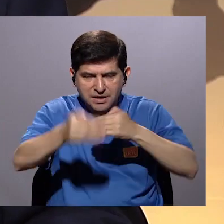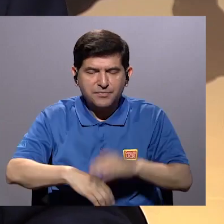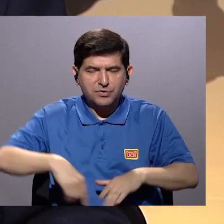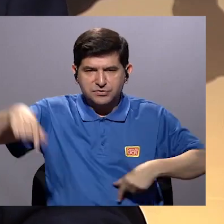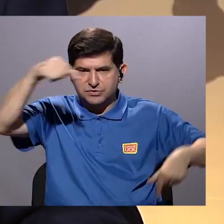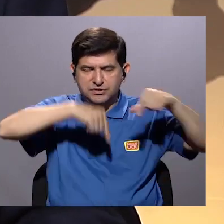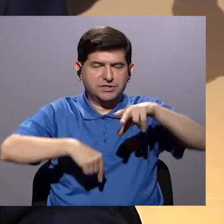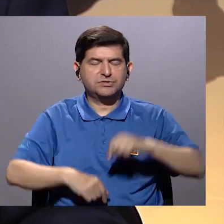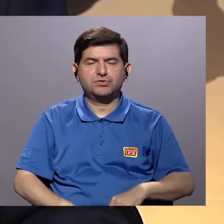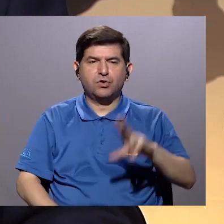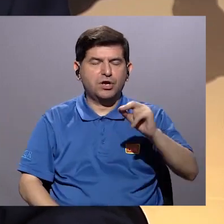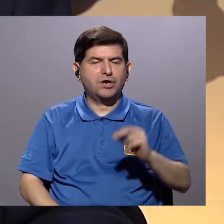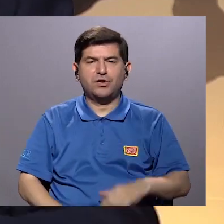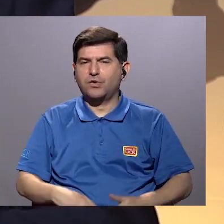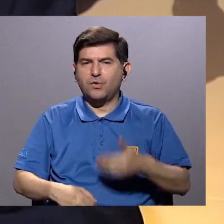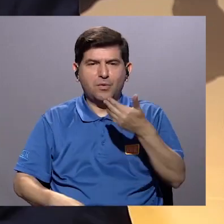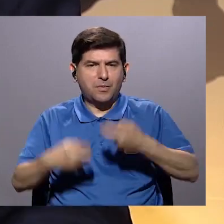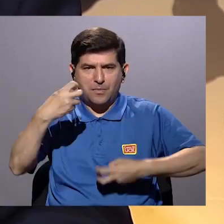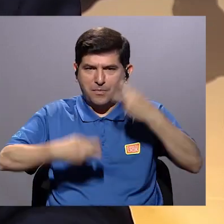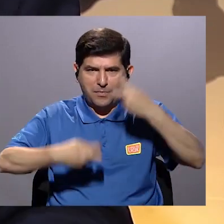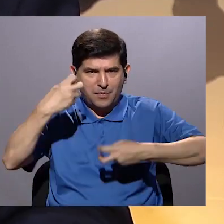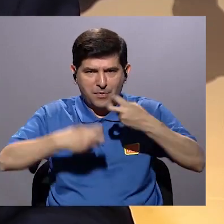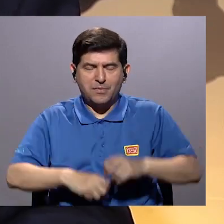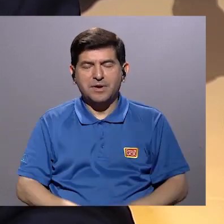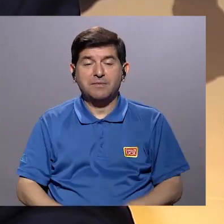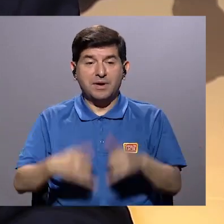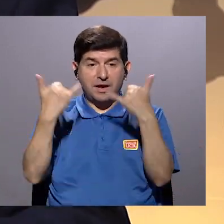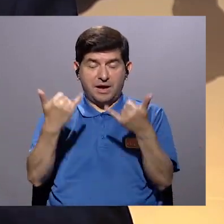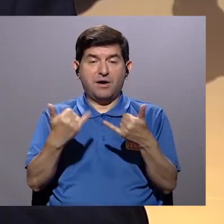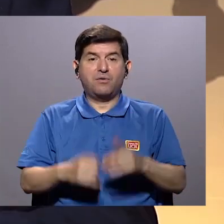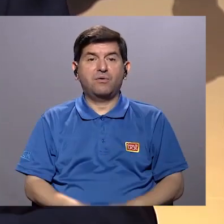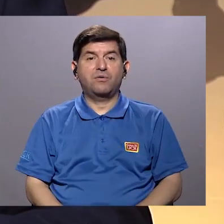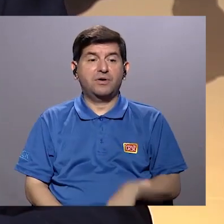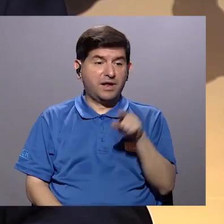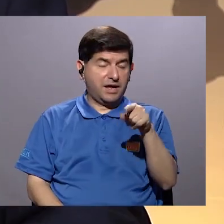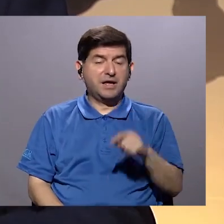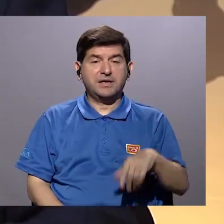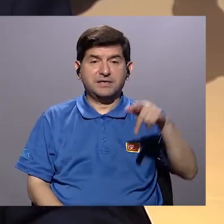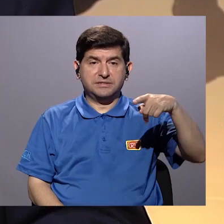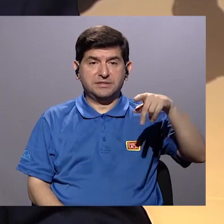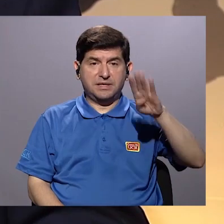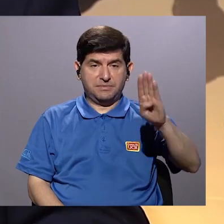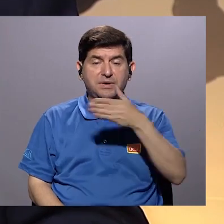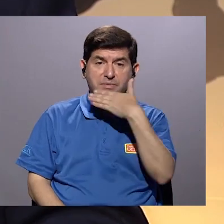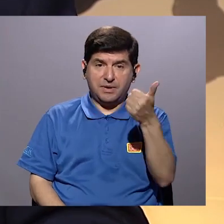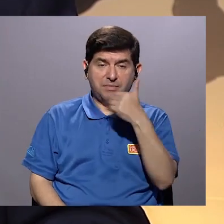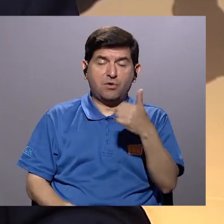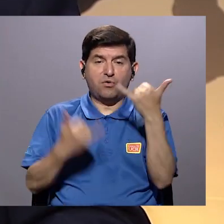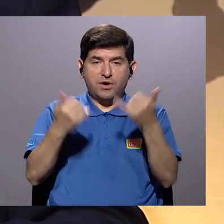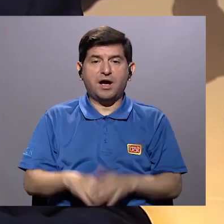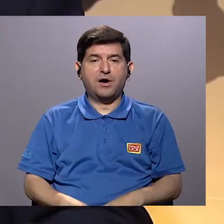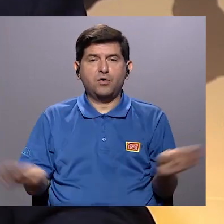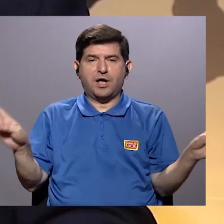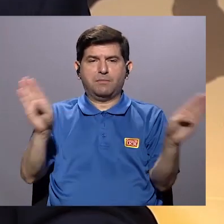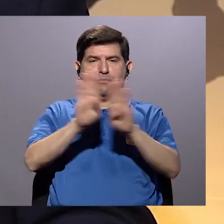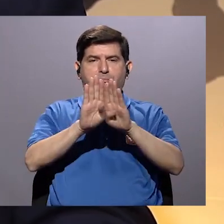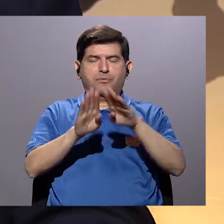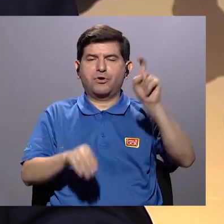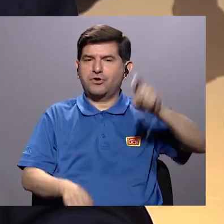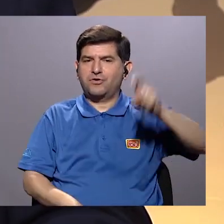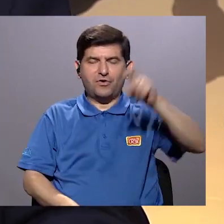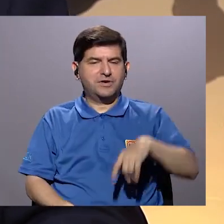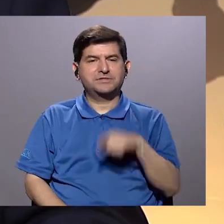no se dañara, ¿verdad? Recordamos eso. Ahora las baterías de ácido plomo, por ejemplo, han evolucionado también y se han hecho mejores y ahora están selladas y usted no tiene que, por